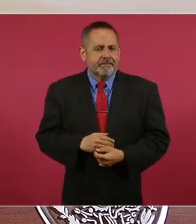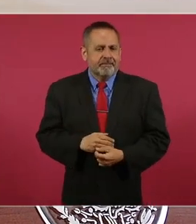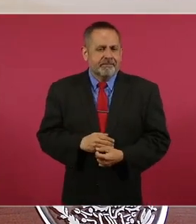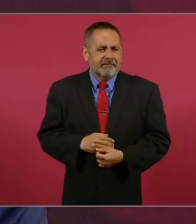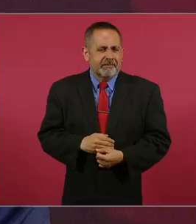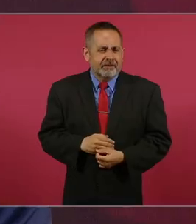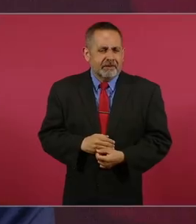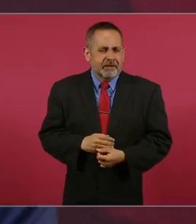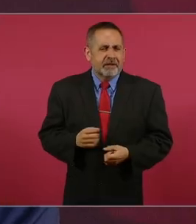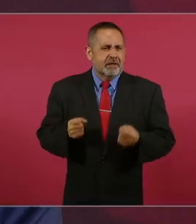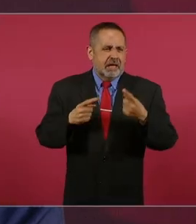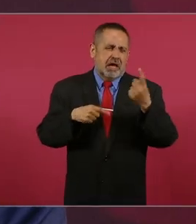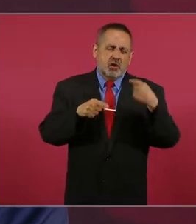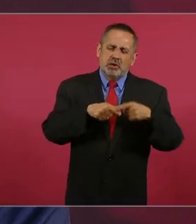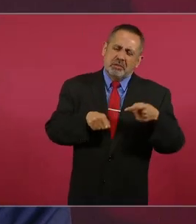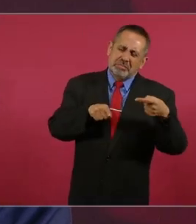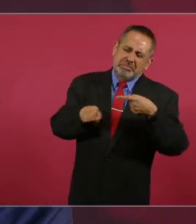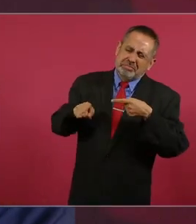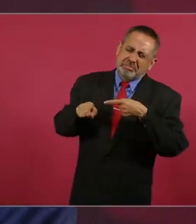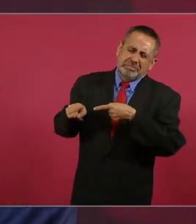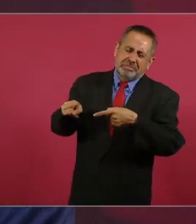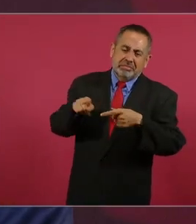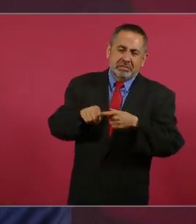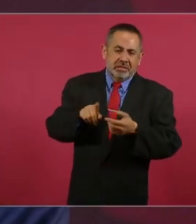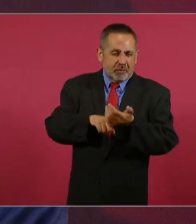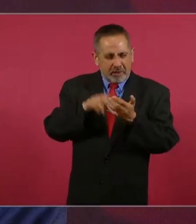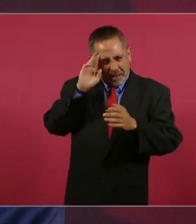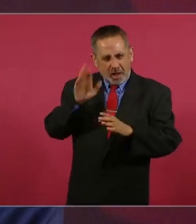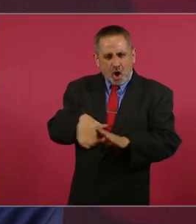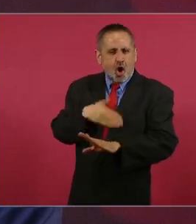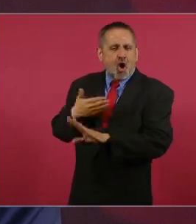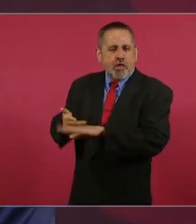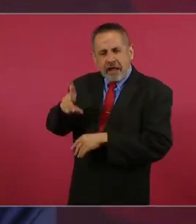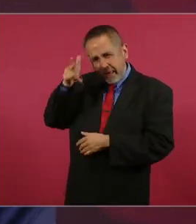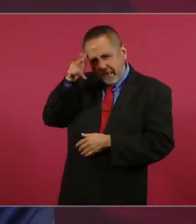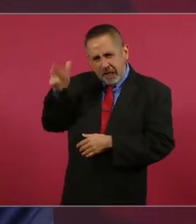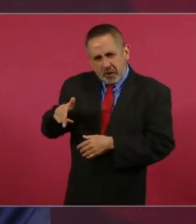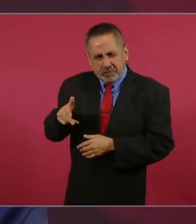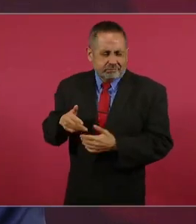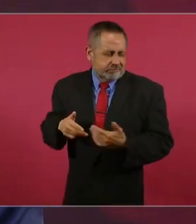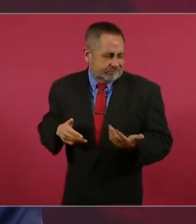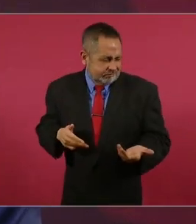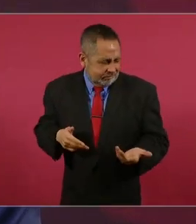¿Cuánto insultaron al cura Hidalgo? Es